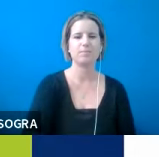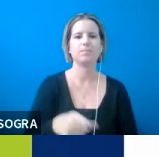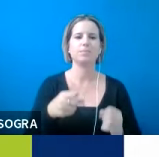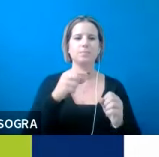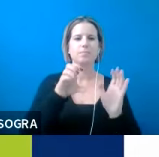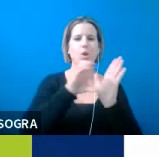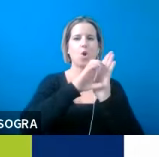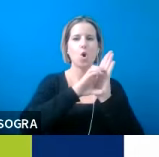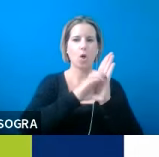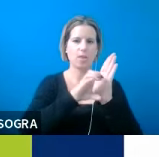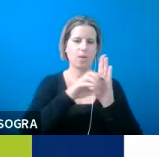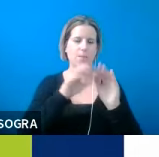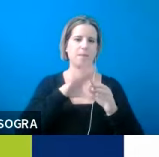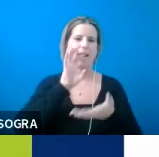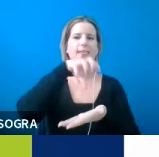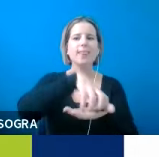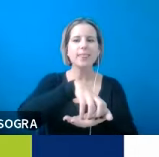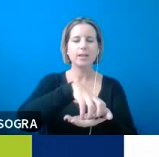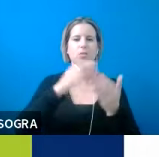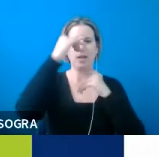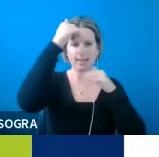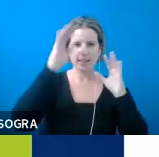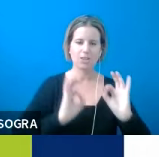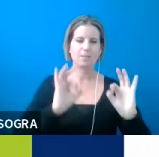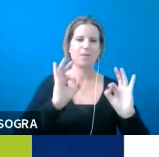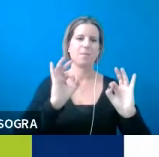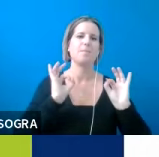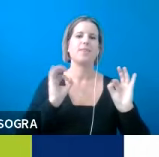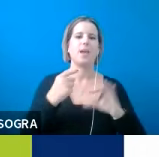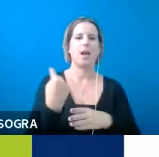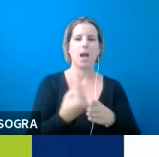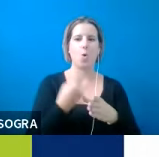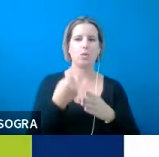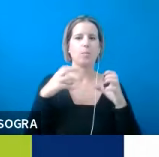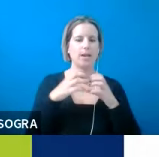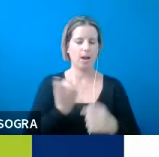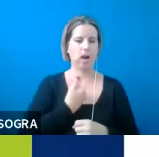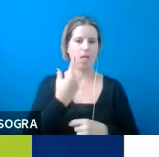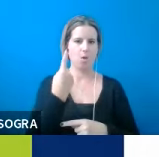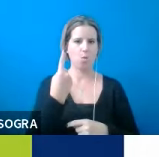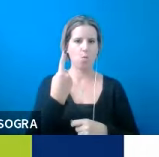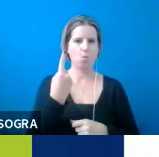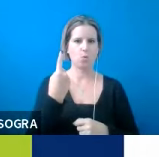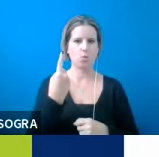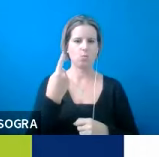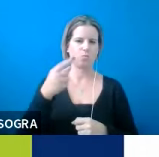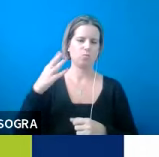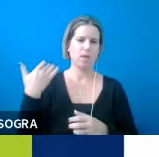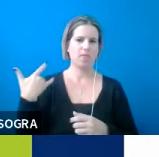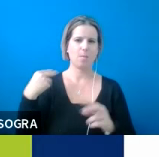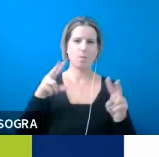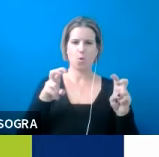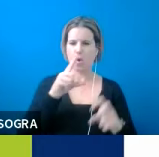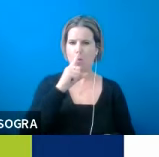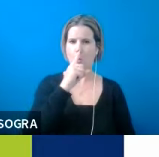solicitaciones para poner un centro de atención temprana específico de autismo y en este caso en Granada tenemos uno instaurado desde hace poco pues ahora